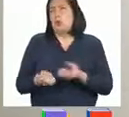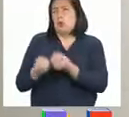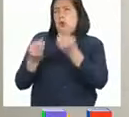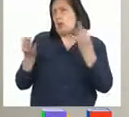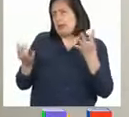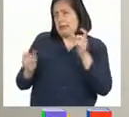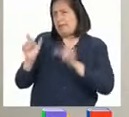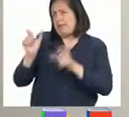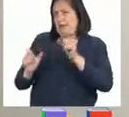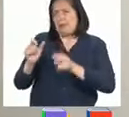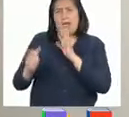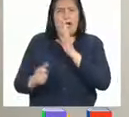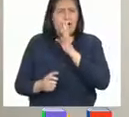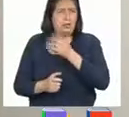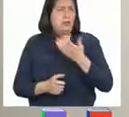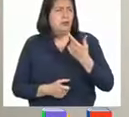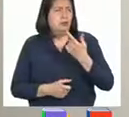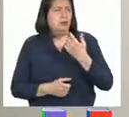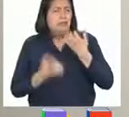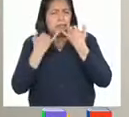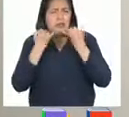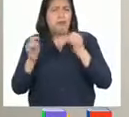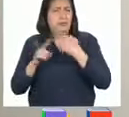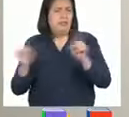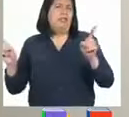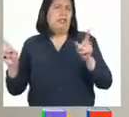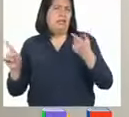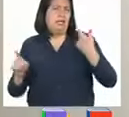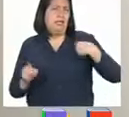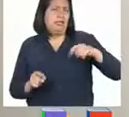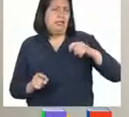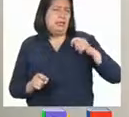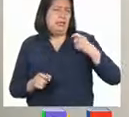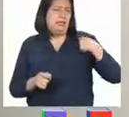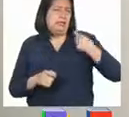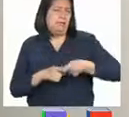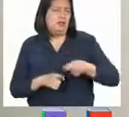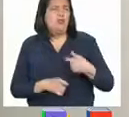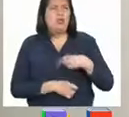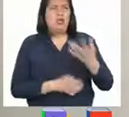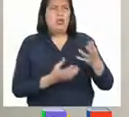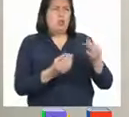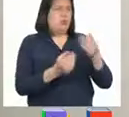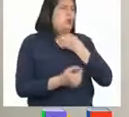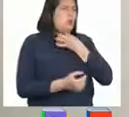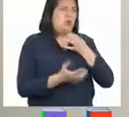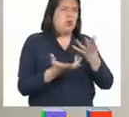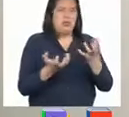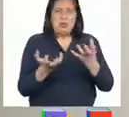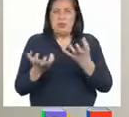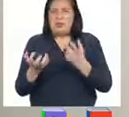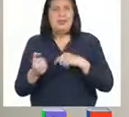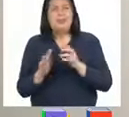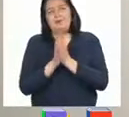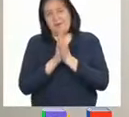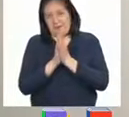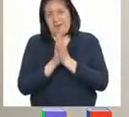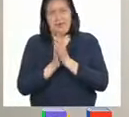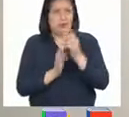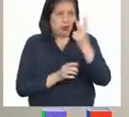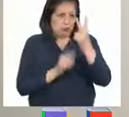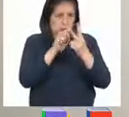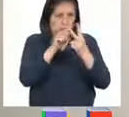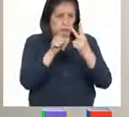¿Cuántas personas hablan un idioma distinto del castellano? Todo esto me da mucha curiosidad, así que quiero pedirles